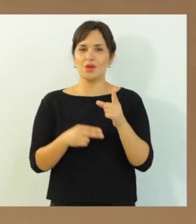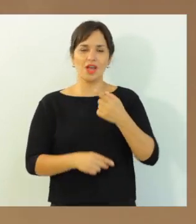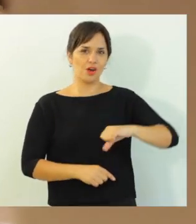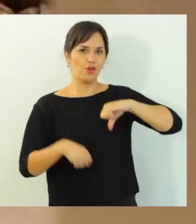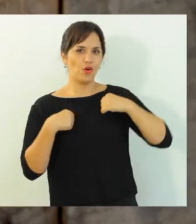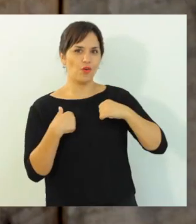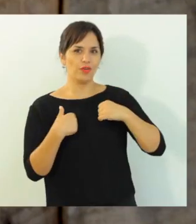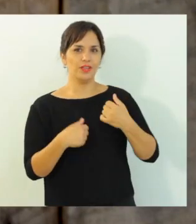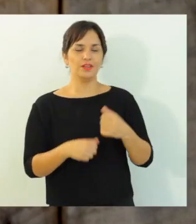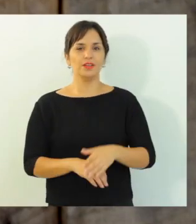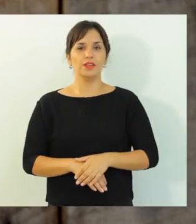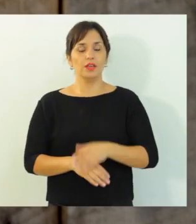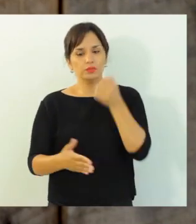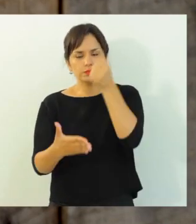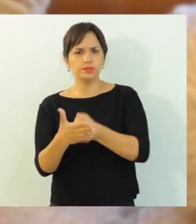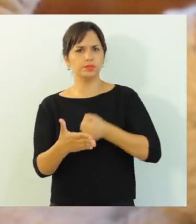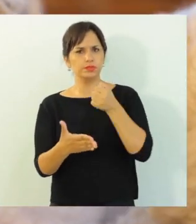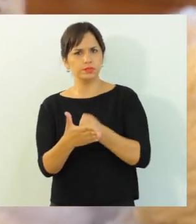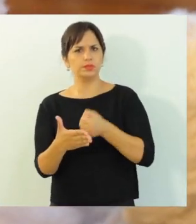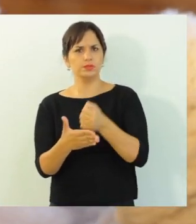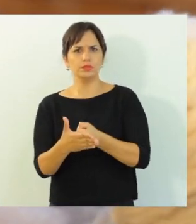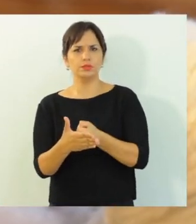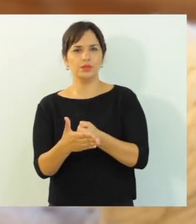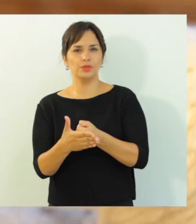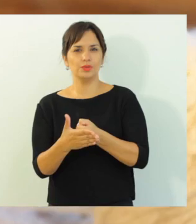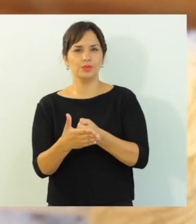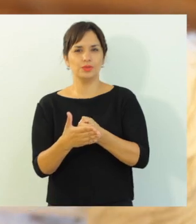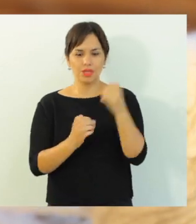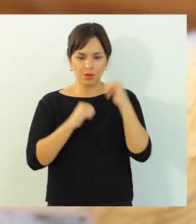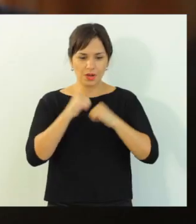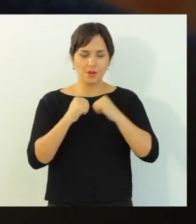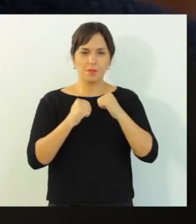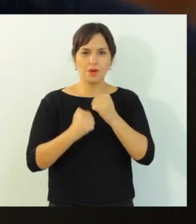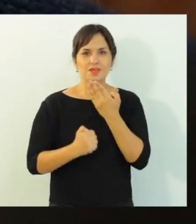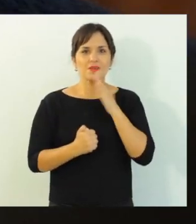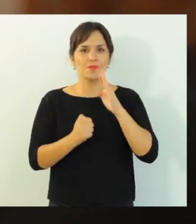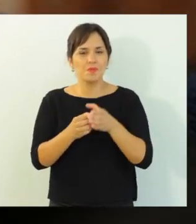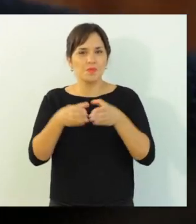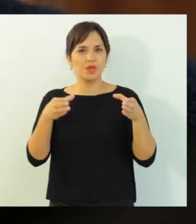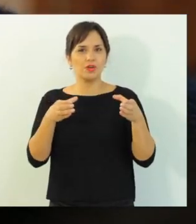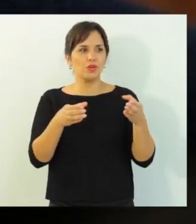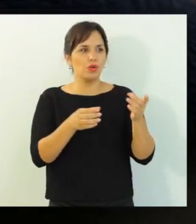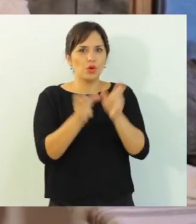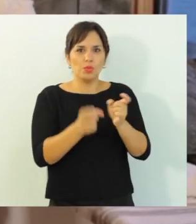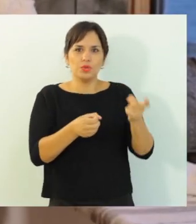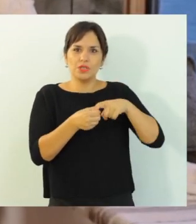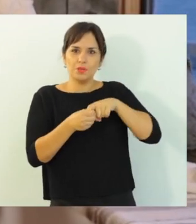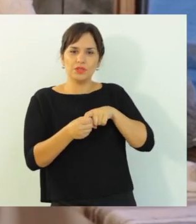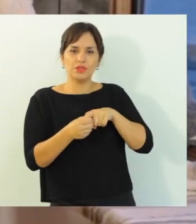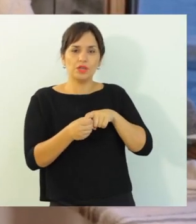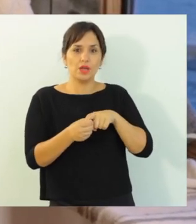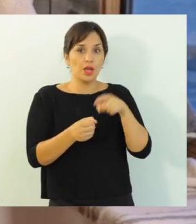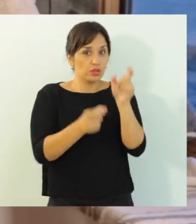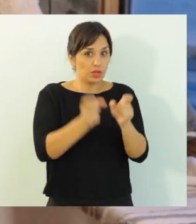natalina, joven, que lucha para llevar adelante una empresa que involucra a muchas personas y no solamente